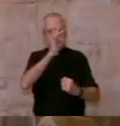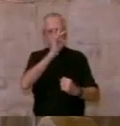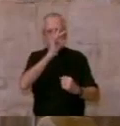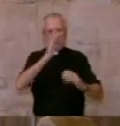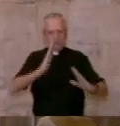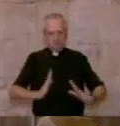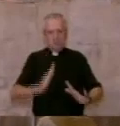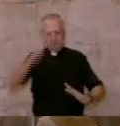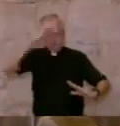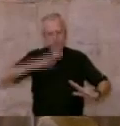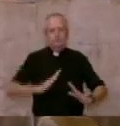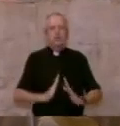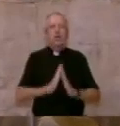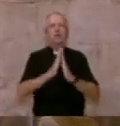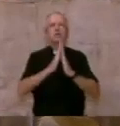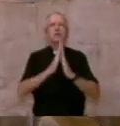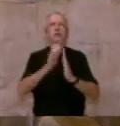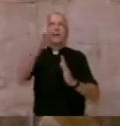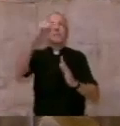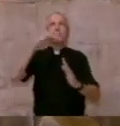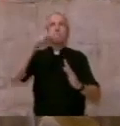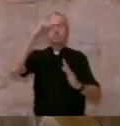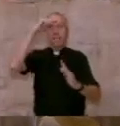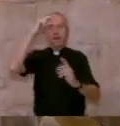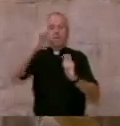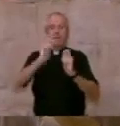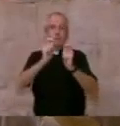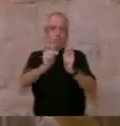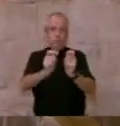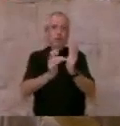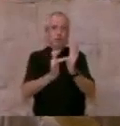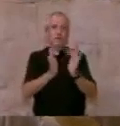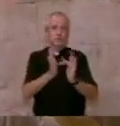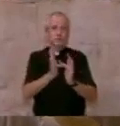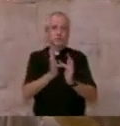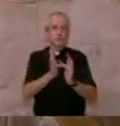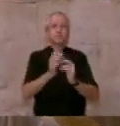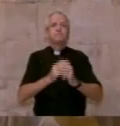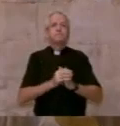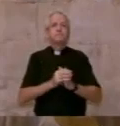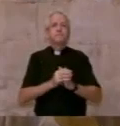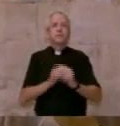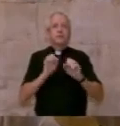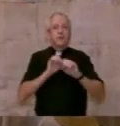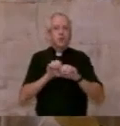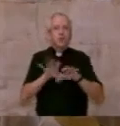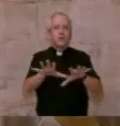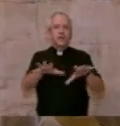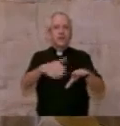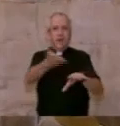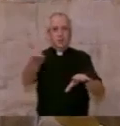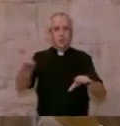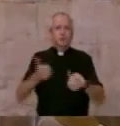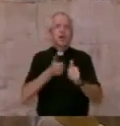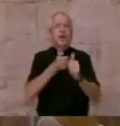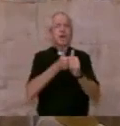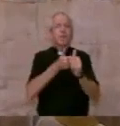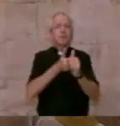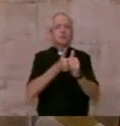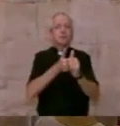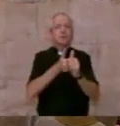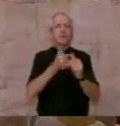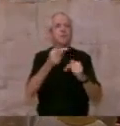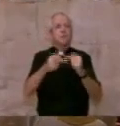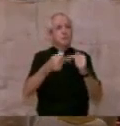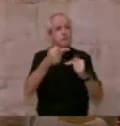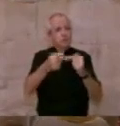Para que la fuerza del Espíritu Santo que el Padre dio a su Hijo amado, Jesucristo, que Él comunicó a los santos apóstoles y por